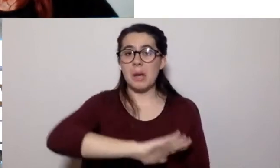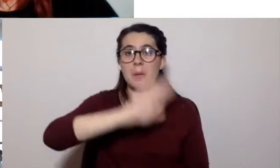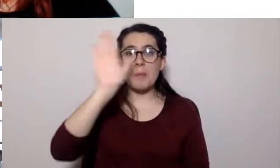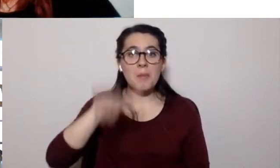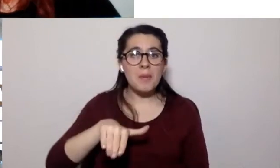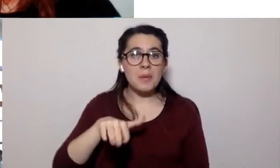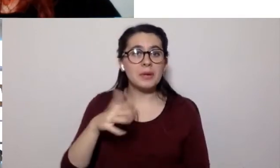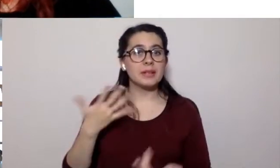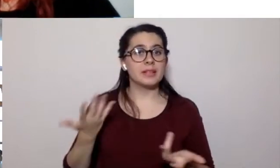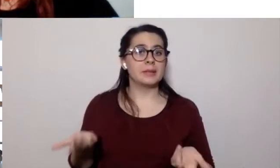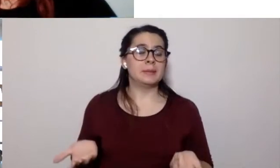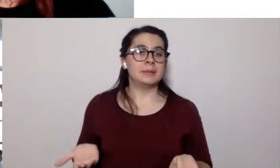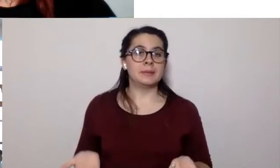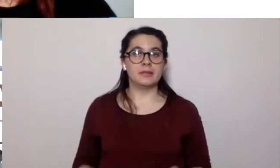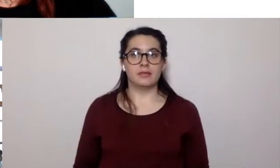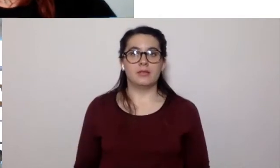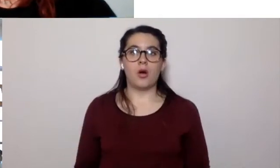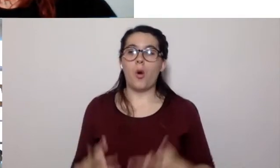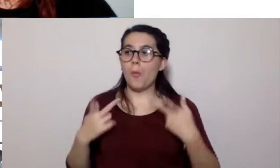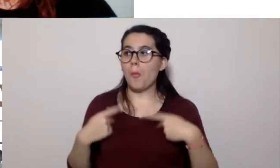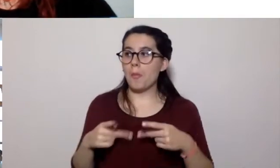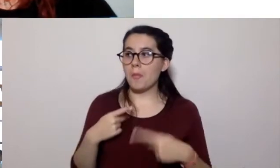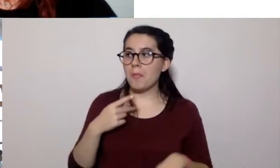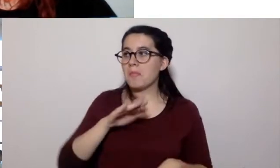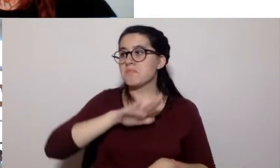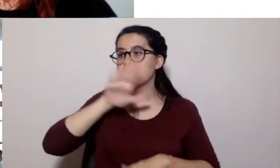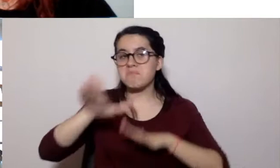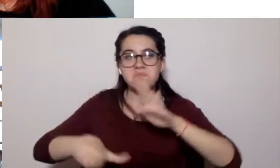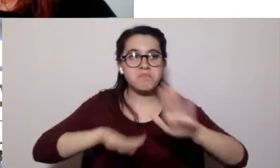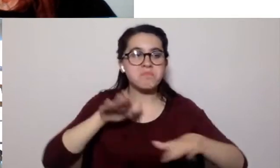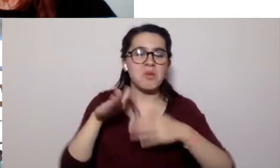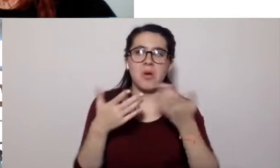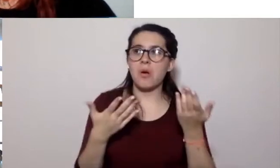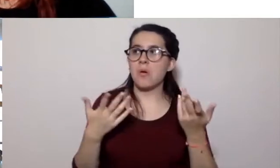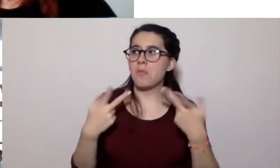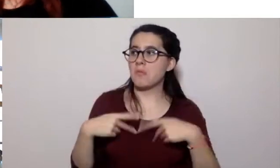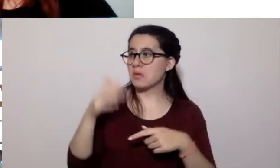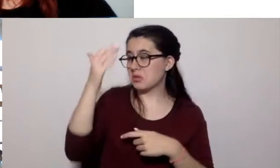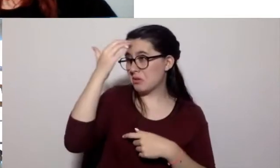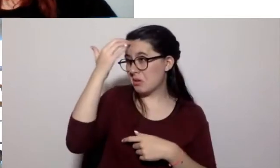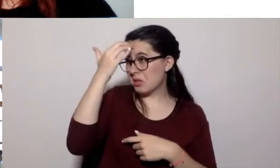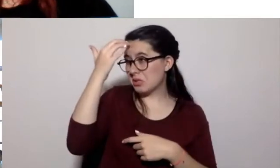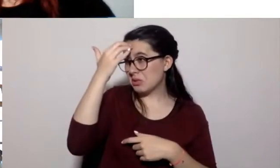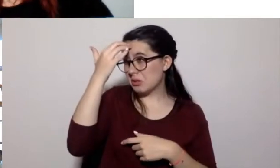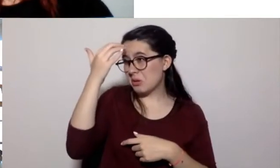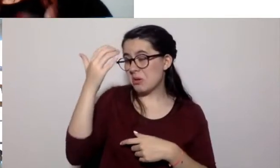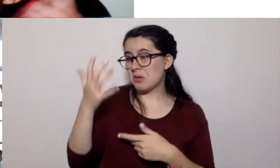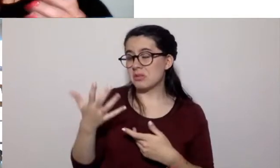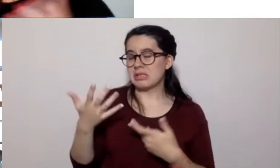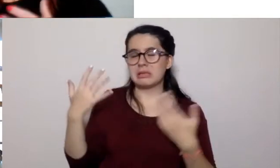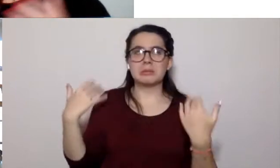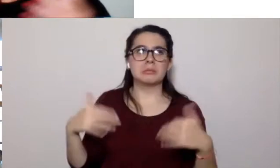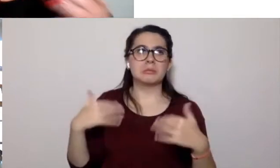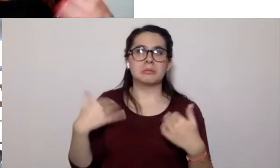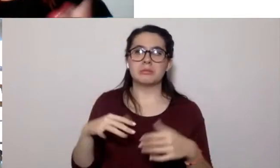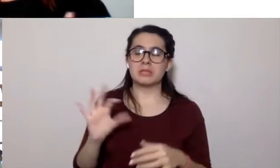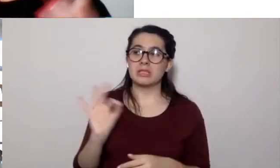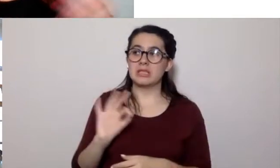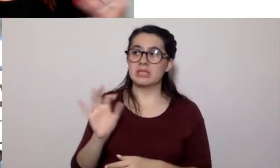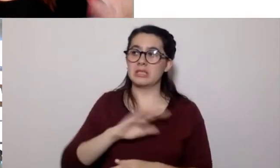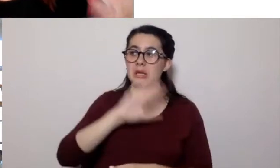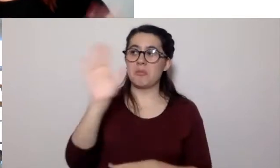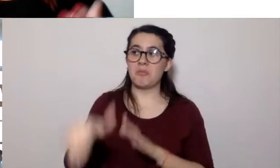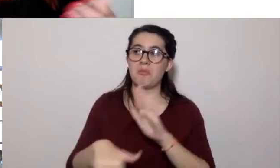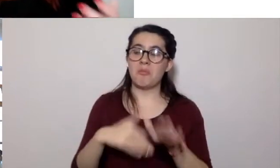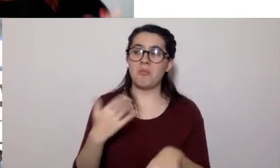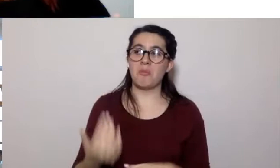seres queridos han fallecido o personas cercanas a ti, conocidos, amigos, sí. Y eso, ¿sí? Y eso también viene otra especie